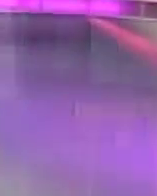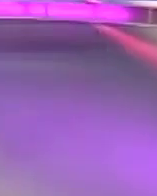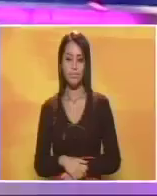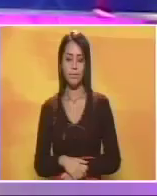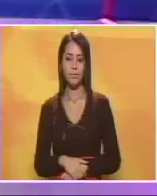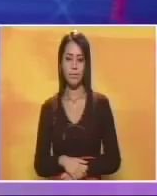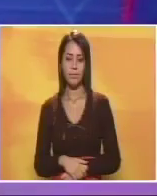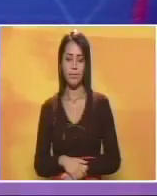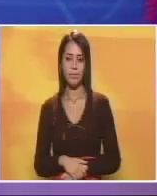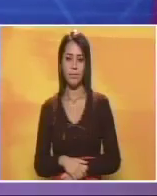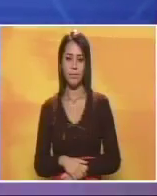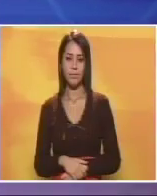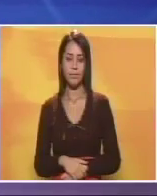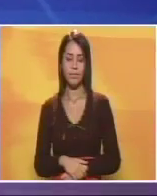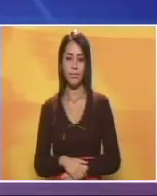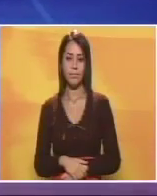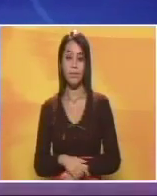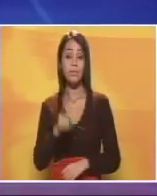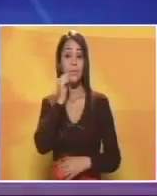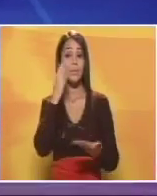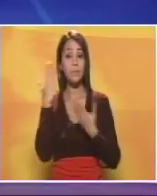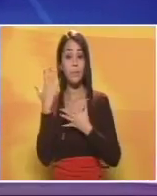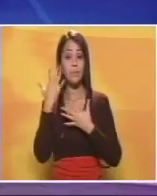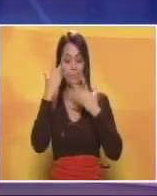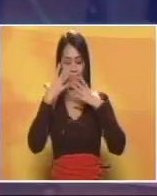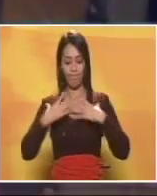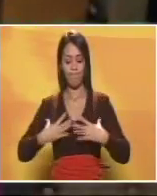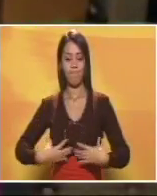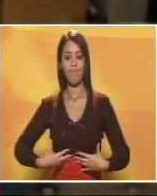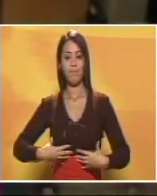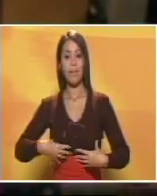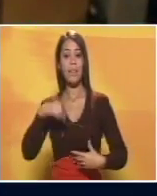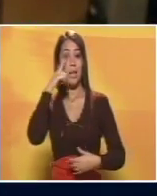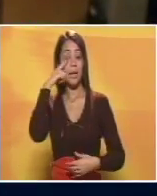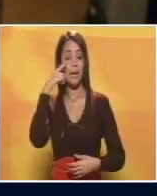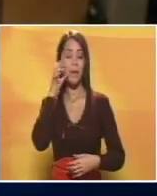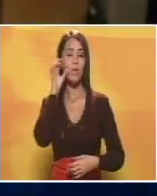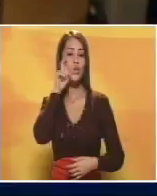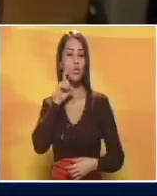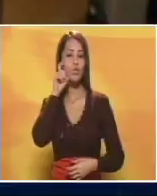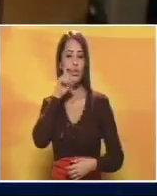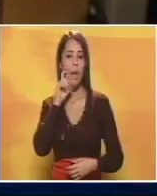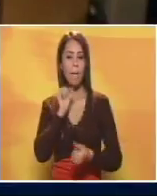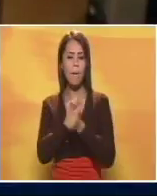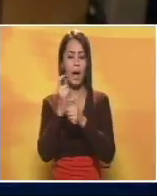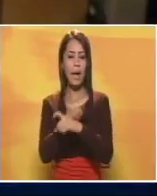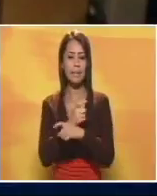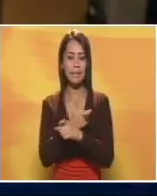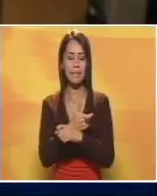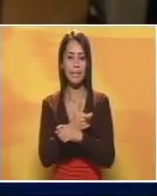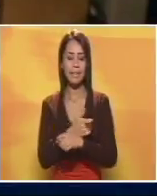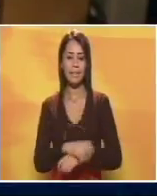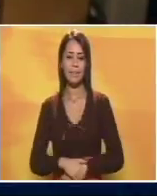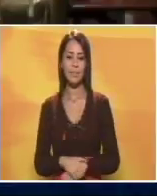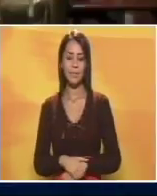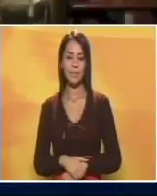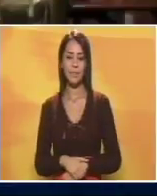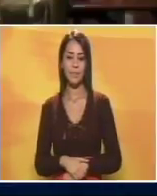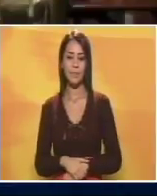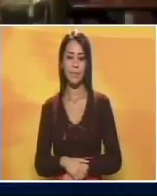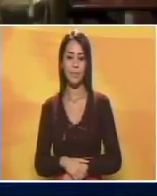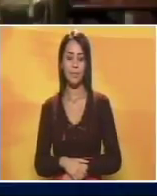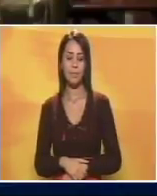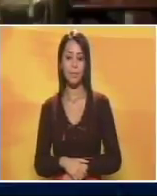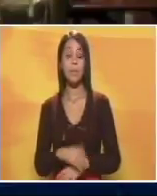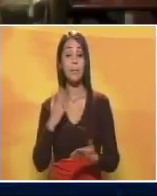Y el antihéroe Deadpool se vistió de rosado para combatir el cáncer. Ryan Reynolds se puso nuevamente el traje para interpretar a Deadpool,